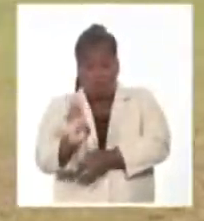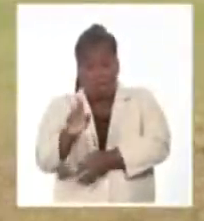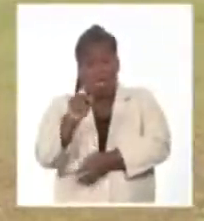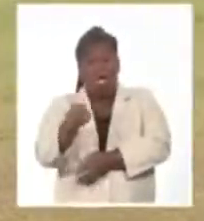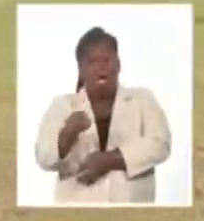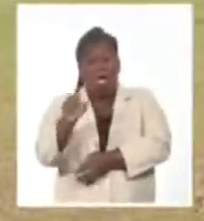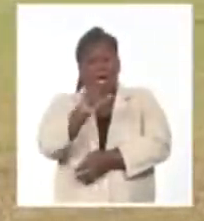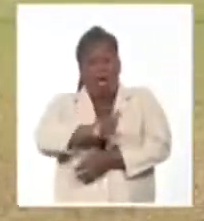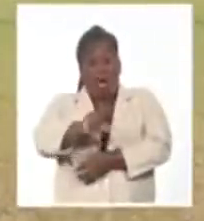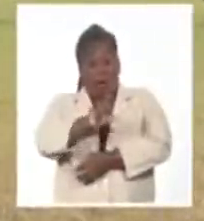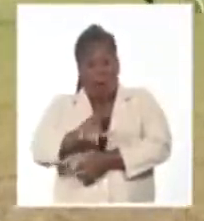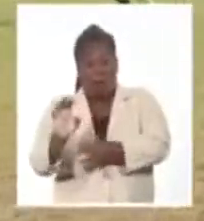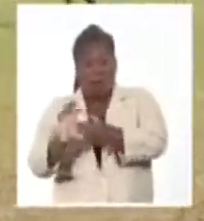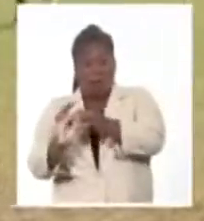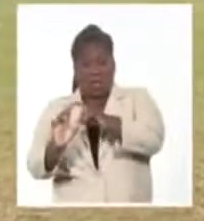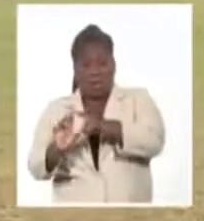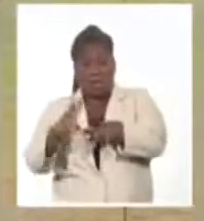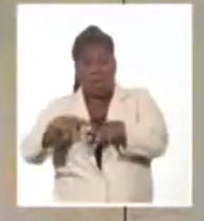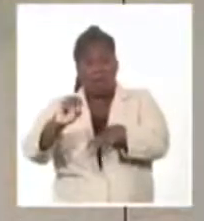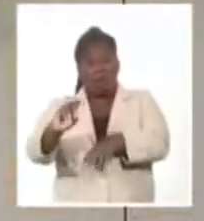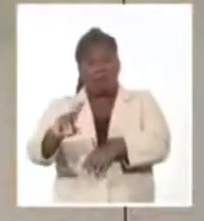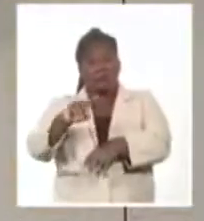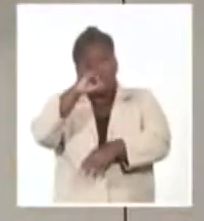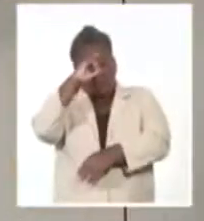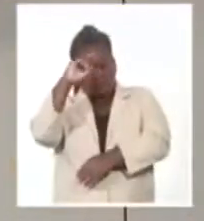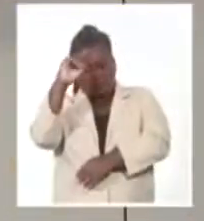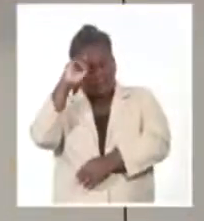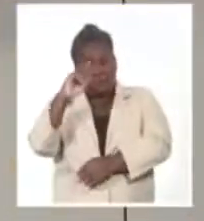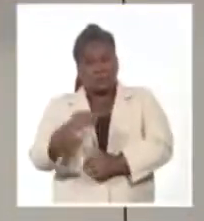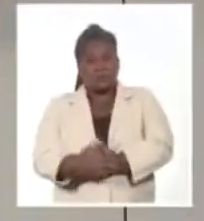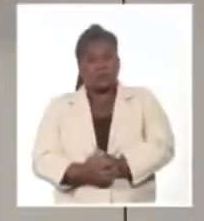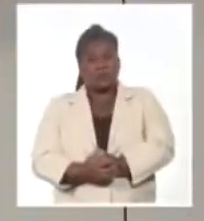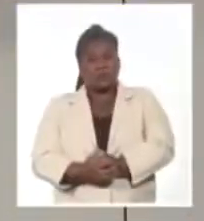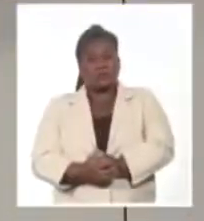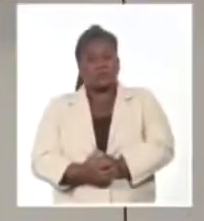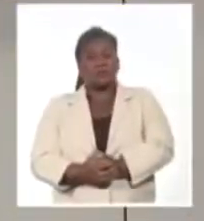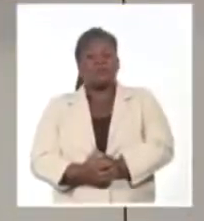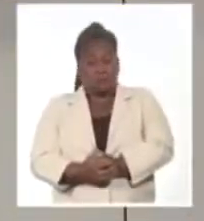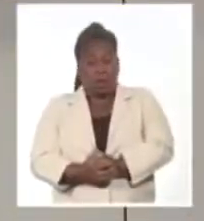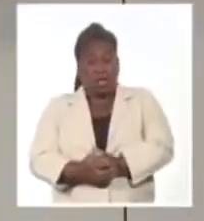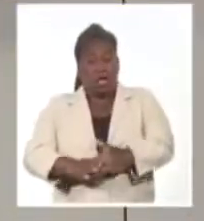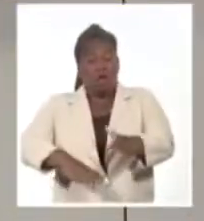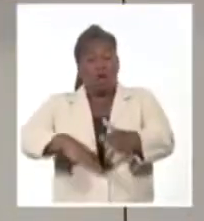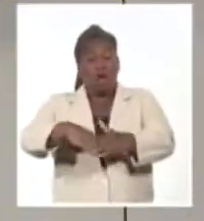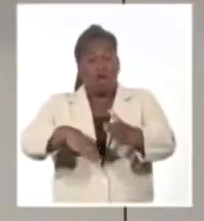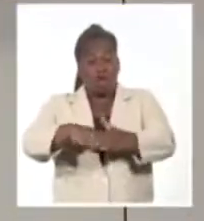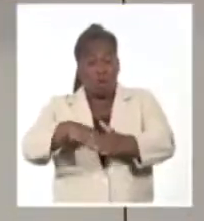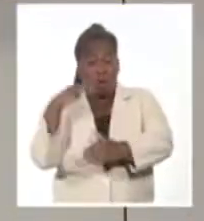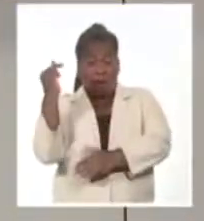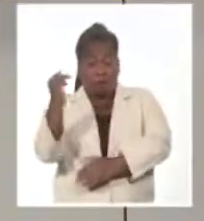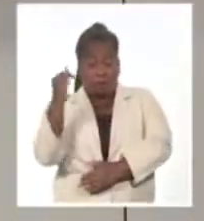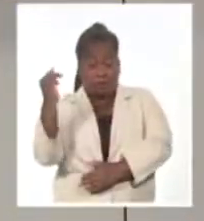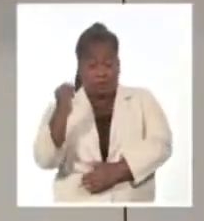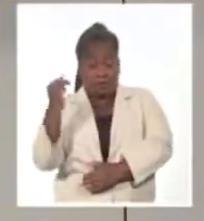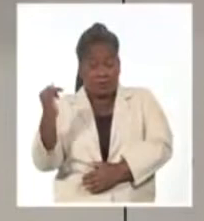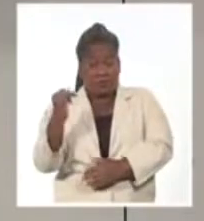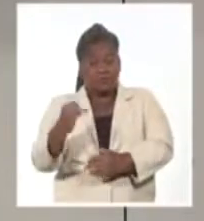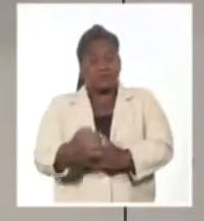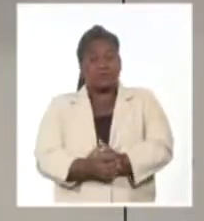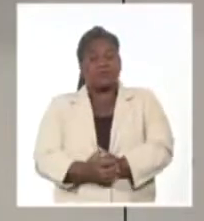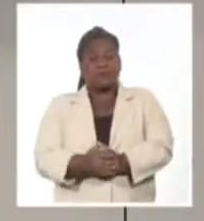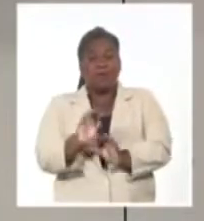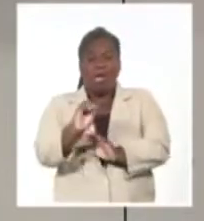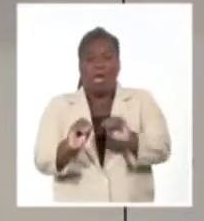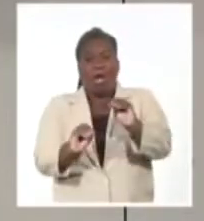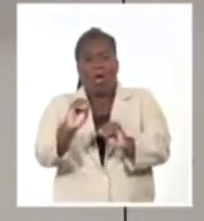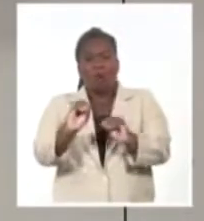Guantánamo y Holguín Sancti Spíritus. Y del más universal, fuera de nuestras fronteras, sobresale los ajustes